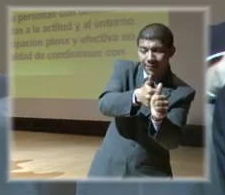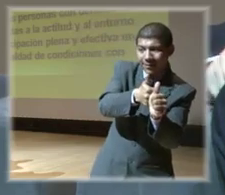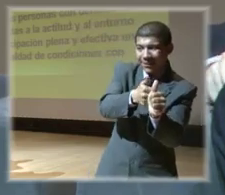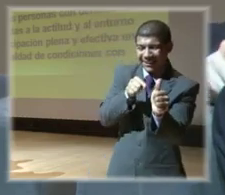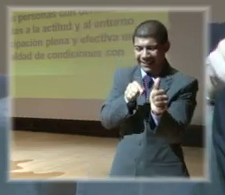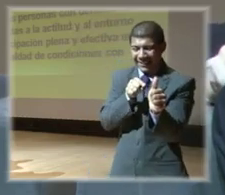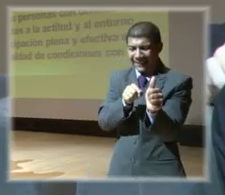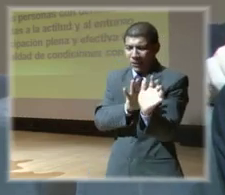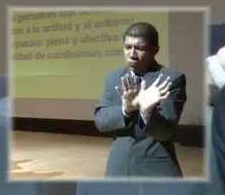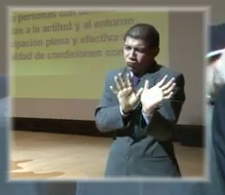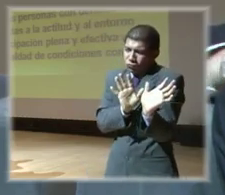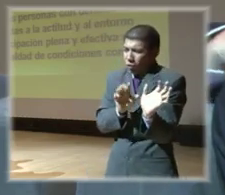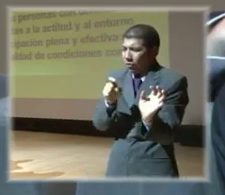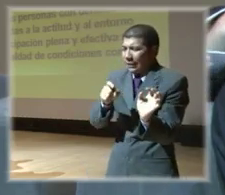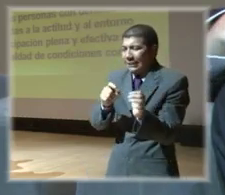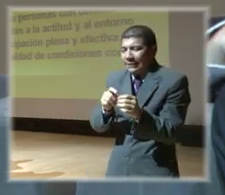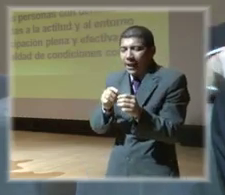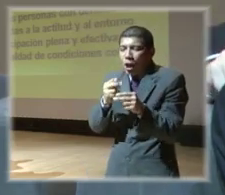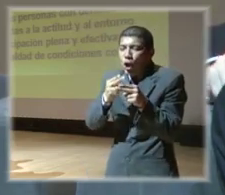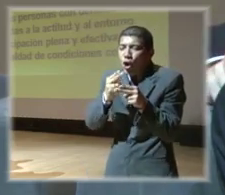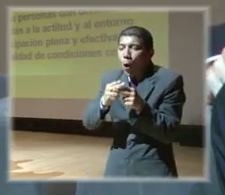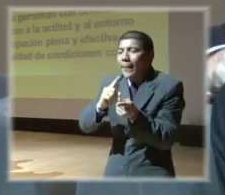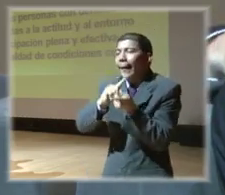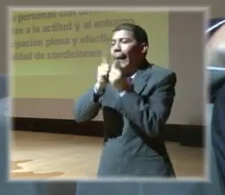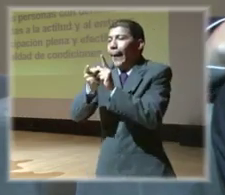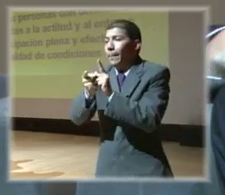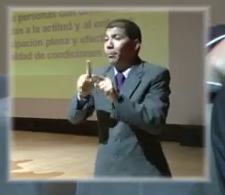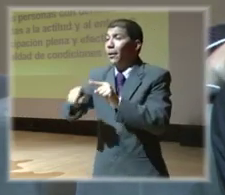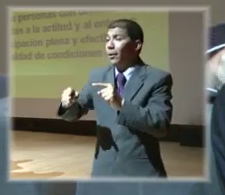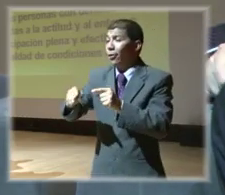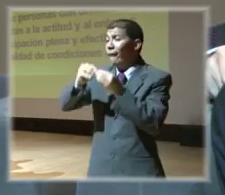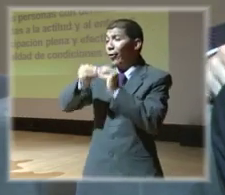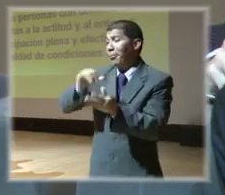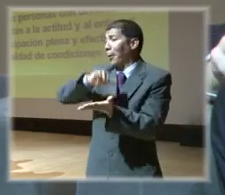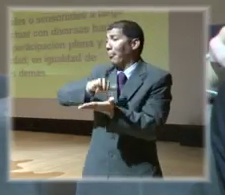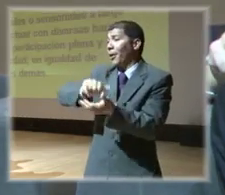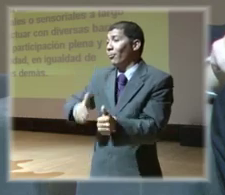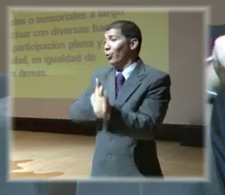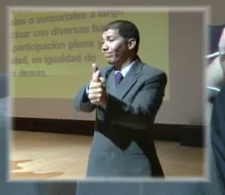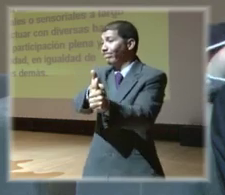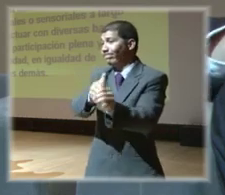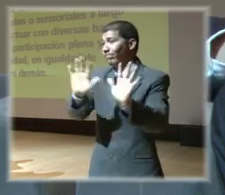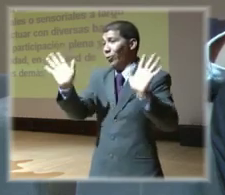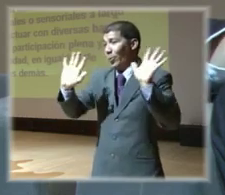del curador. Y entonces han surgido ideas como la